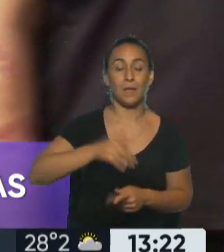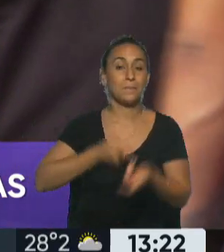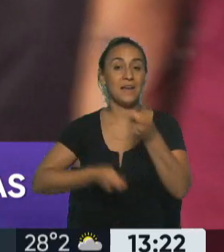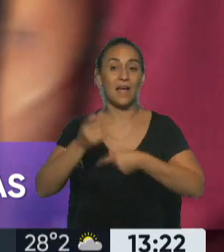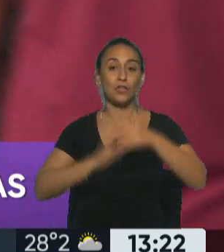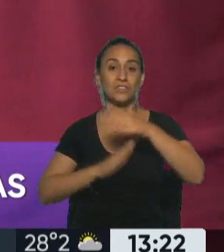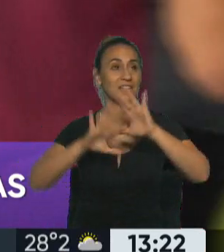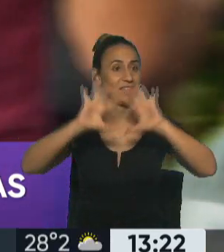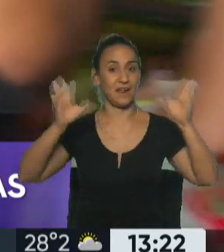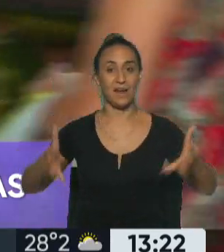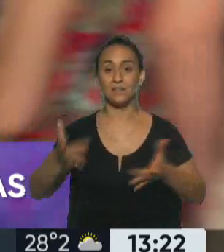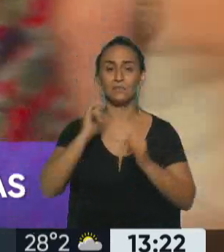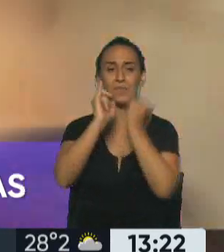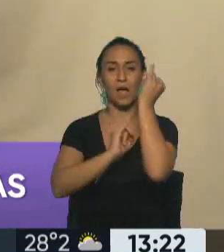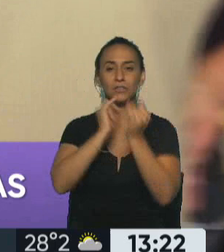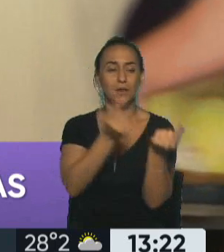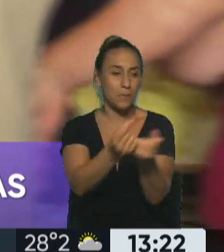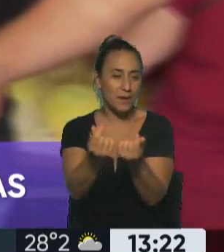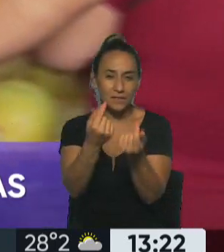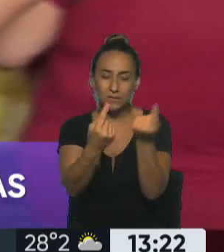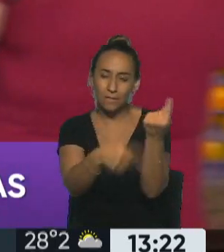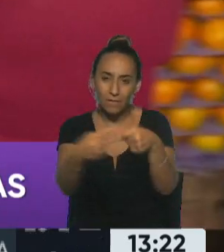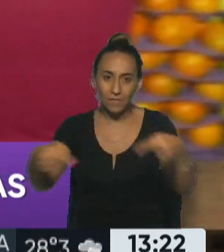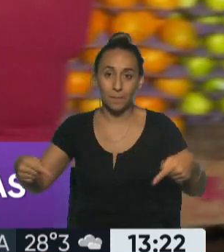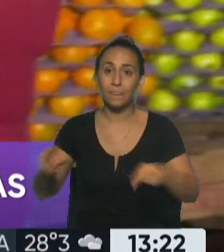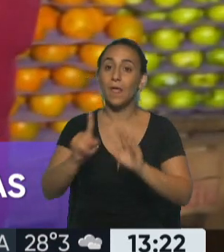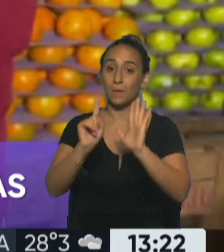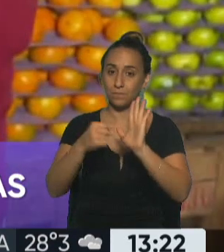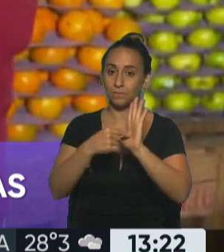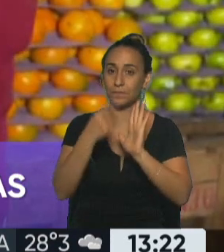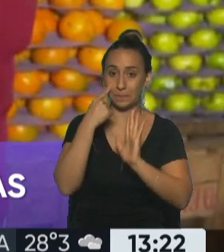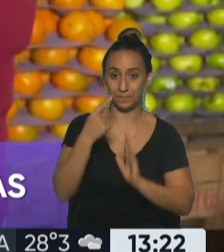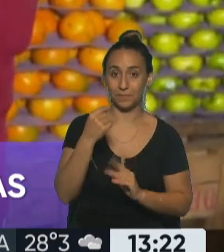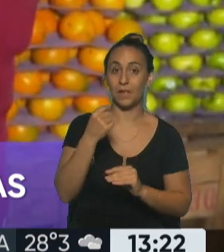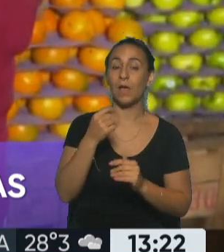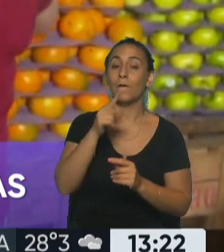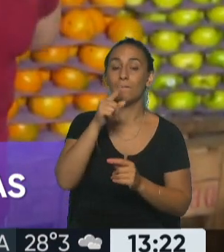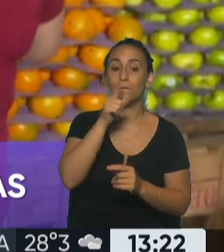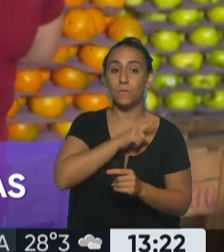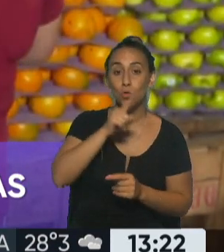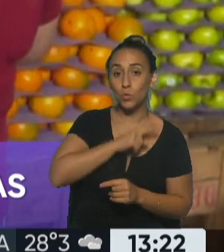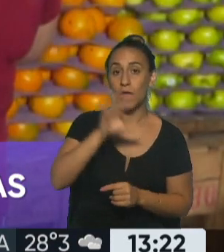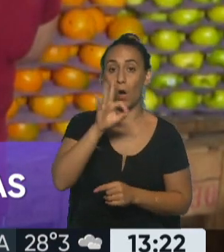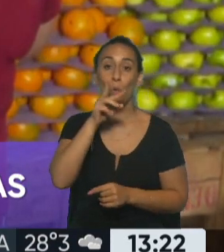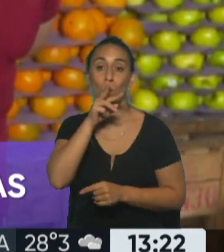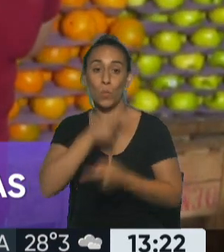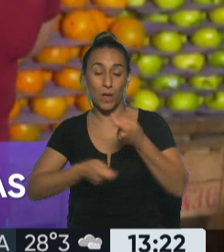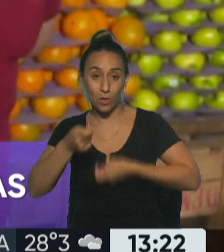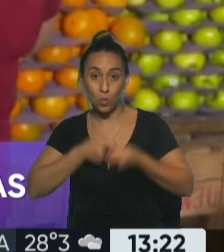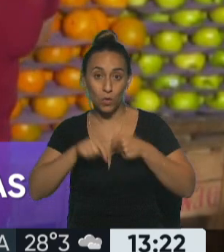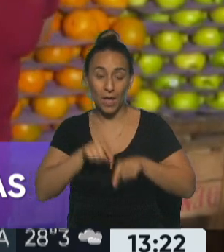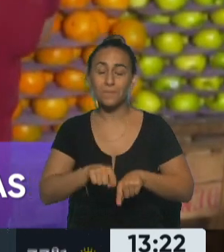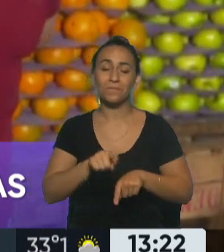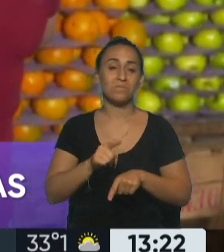contar cómo están los valores pero algunos datos a tener en cuenta en lo que tiene que ver con la fruta y la verdura no se han eh